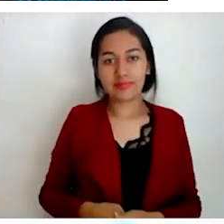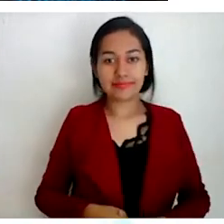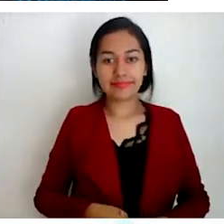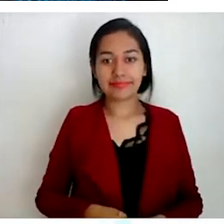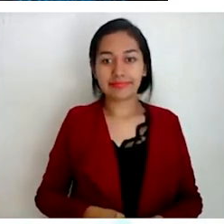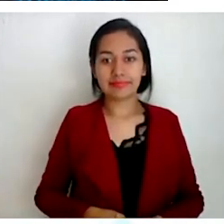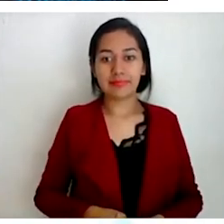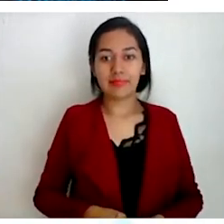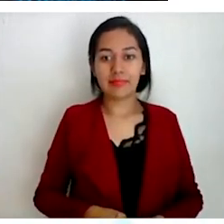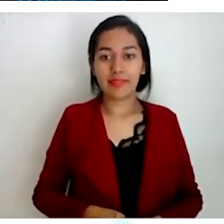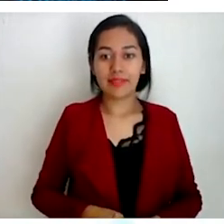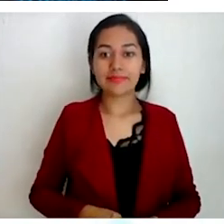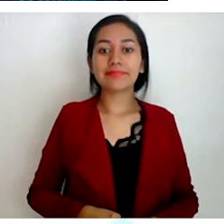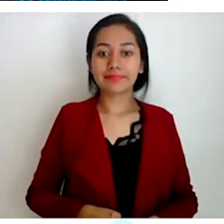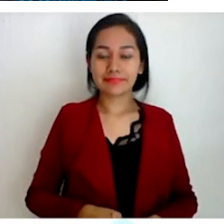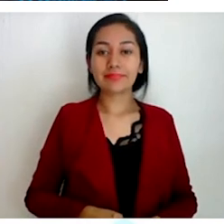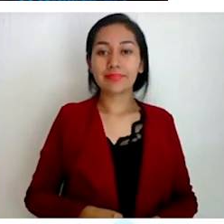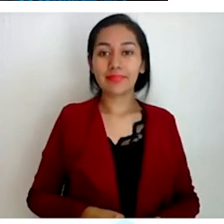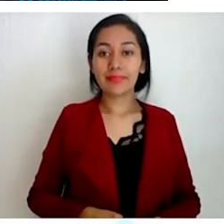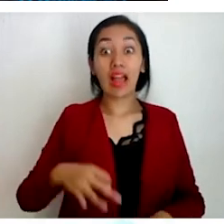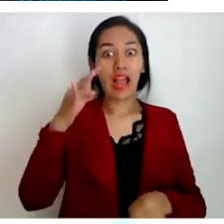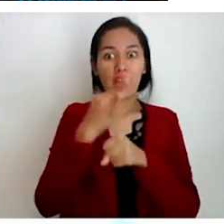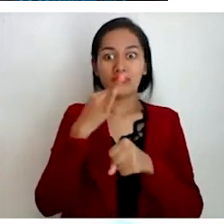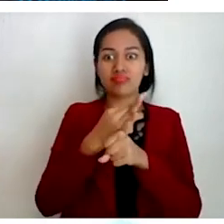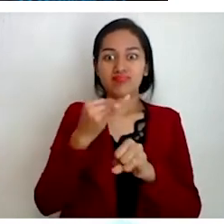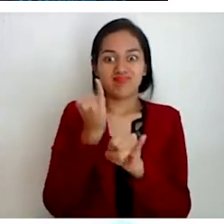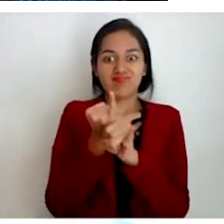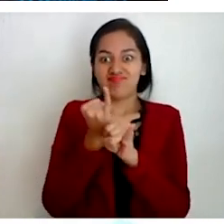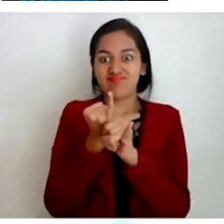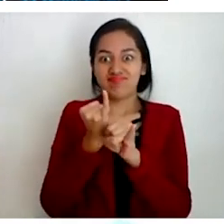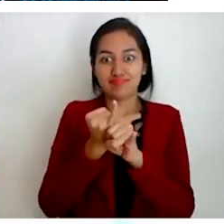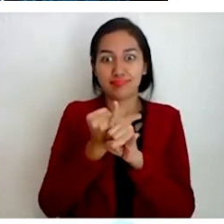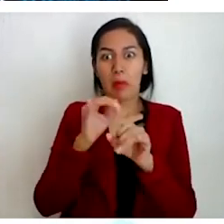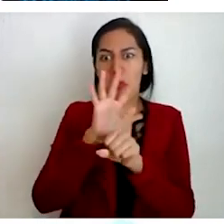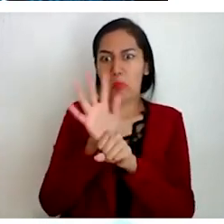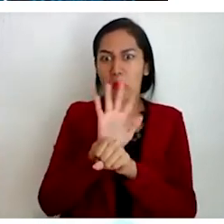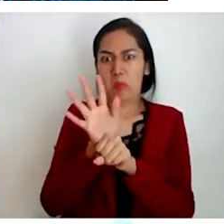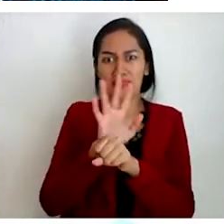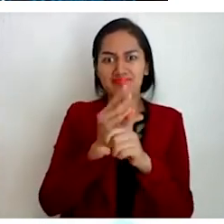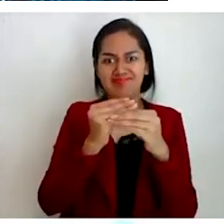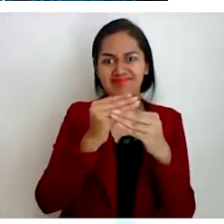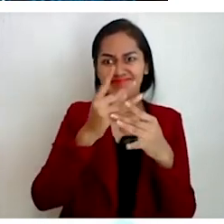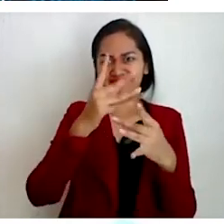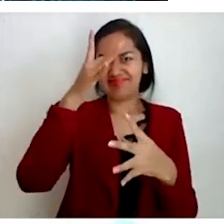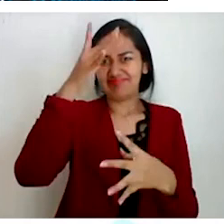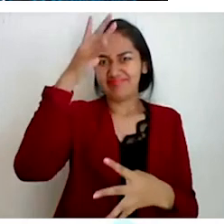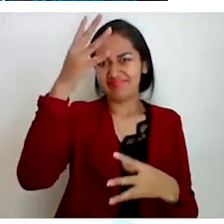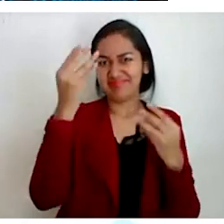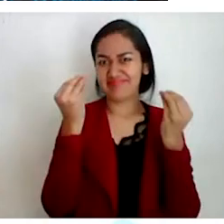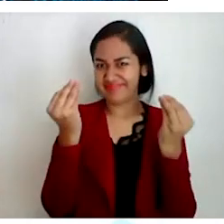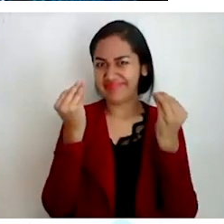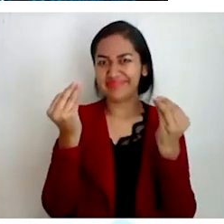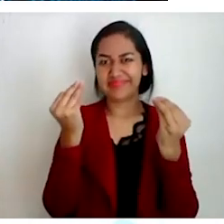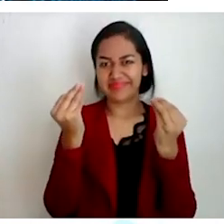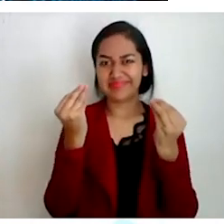Sí, las plataformas ofrecen una gran oferta de películas. Les recomiendo ampliamente Buñuel, no